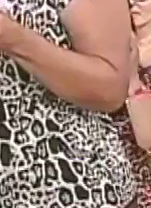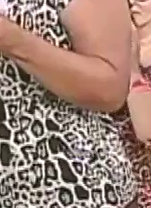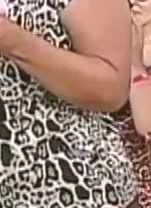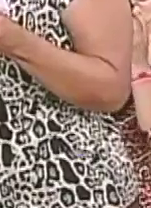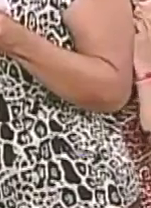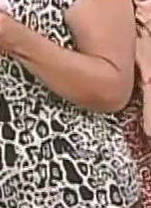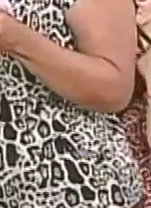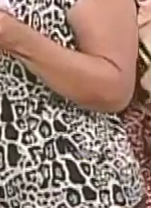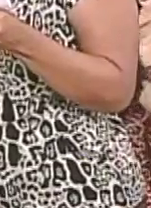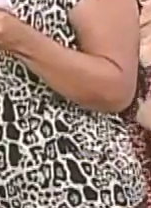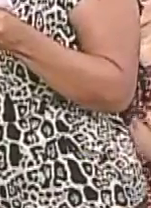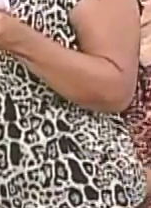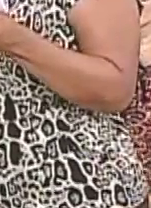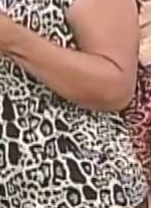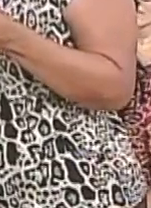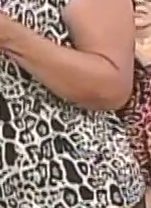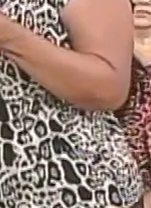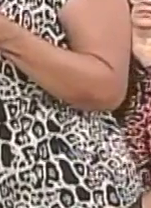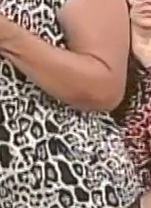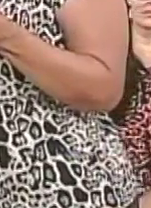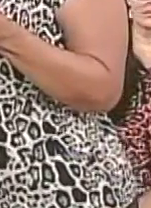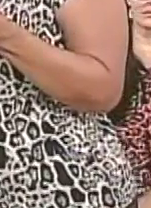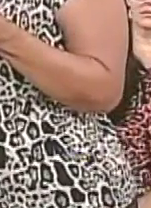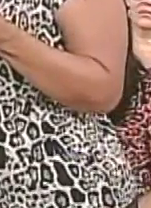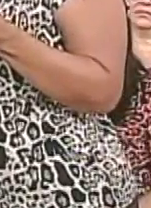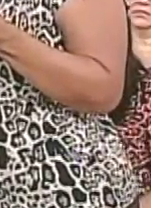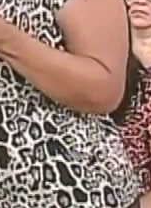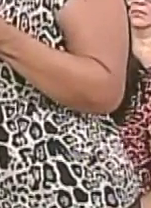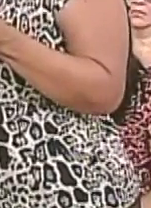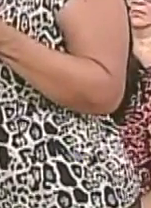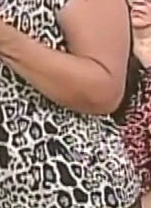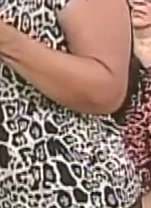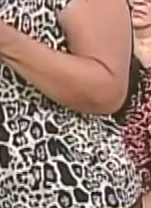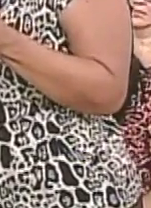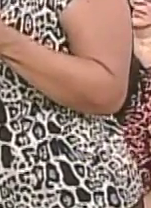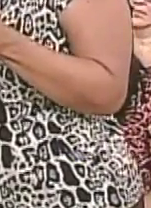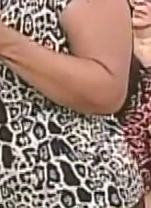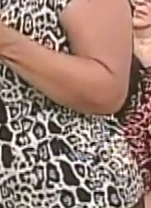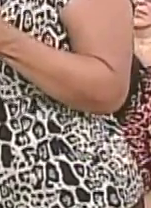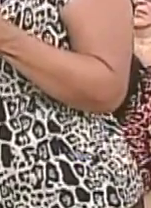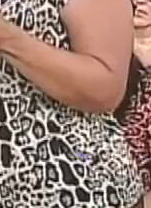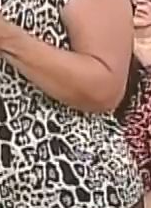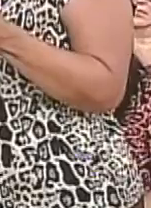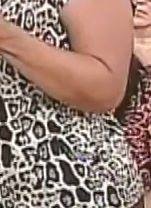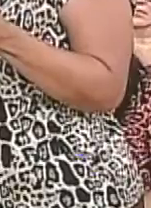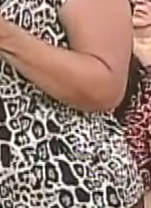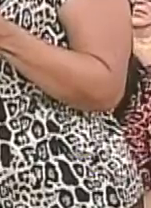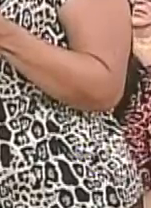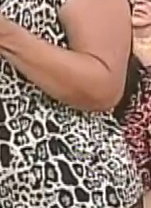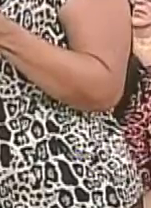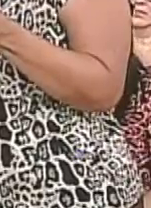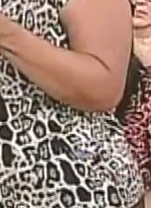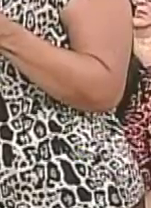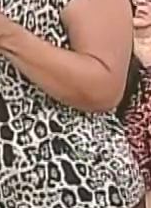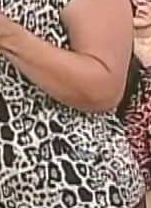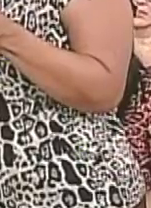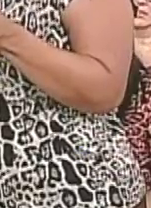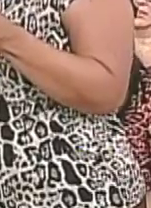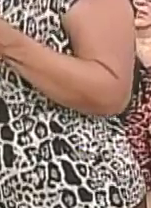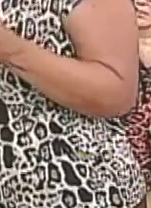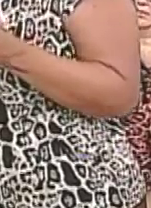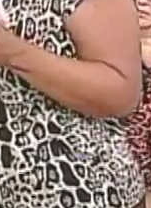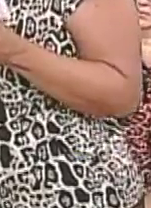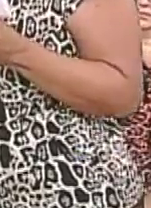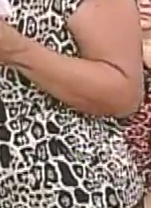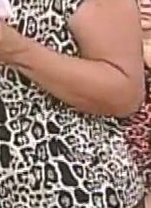el reimpulso de los comités de salud desde los consejos comunales y movimientos sociales. Comunas afianzando su